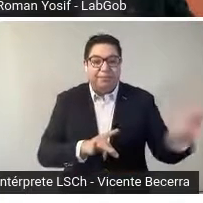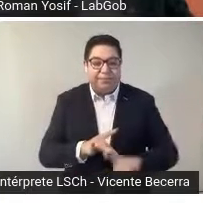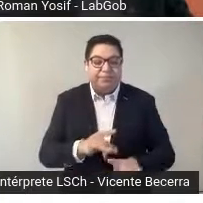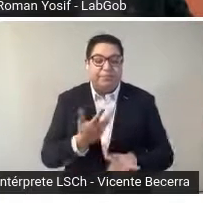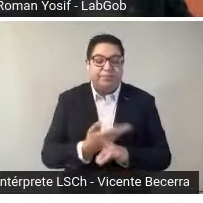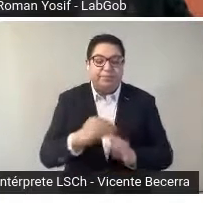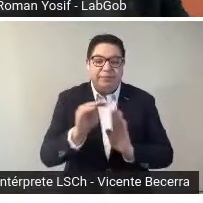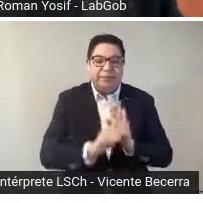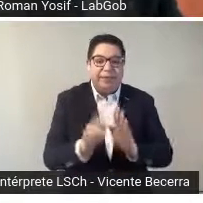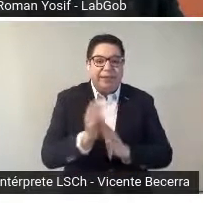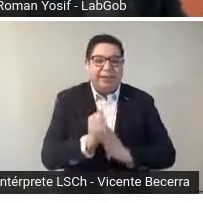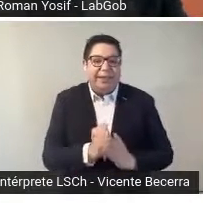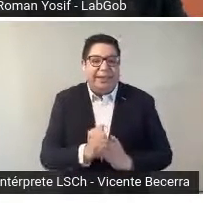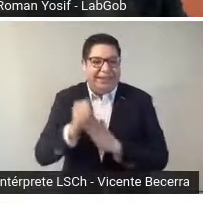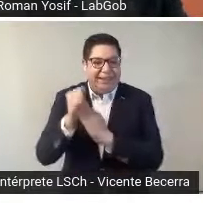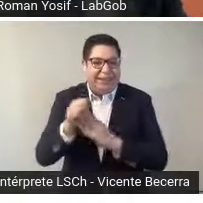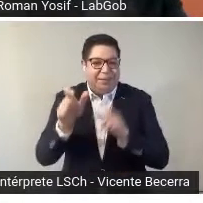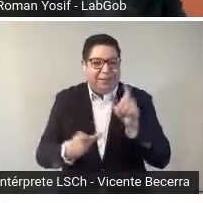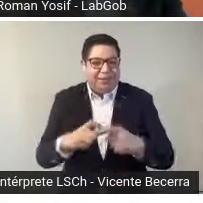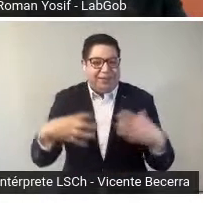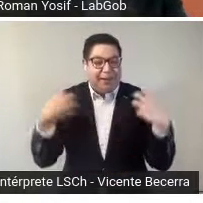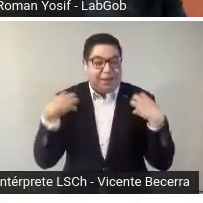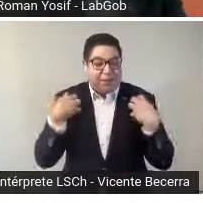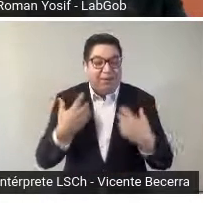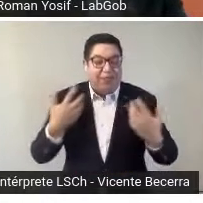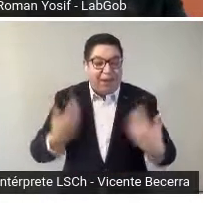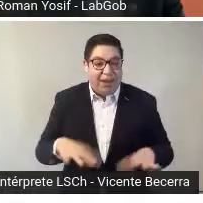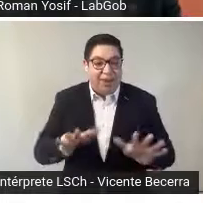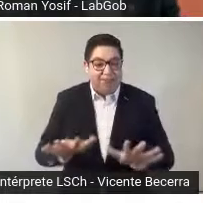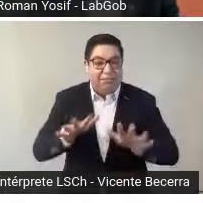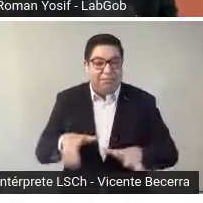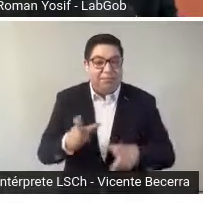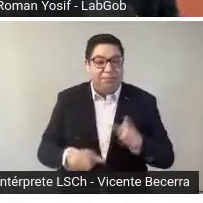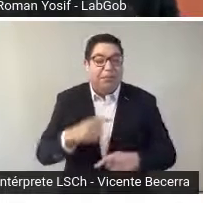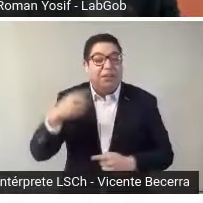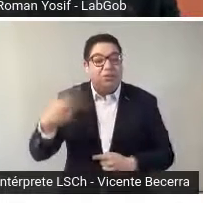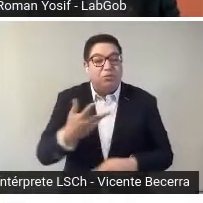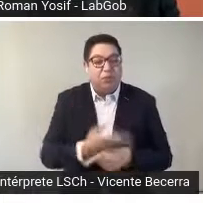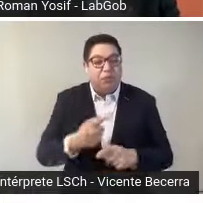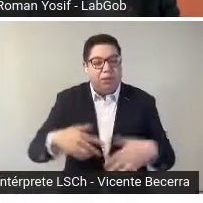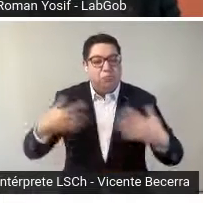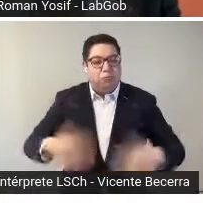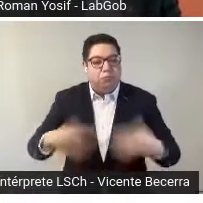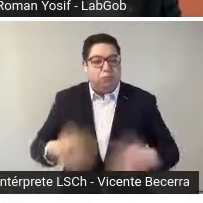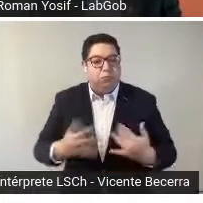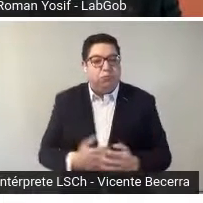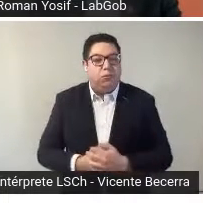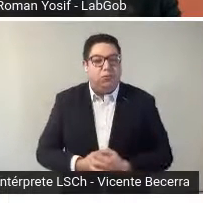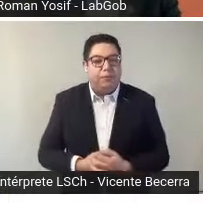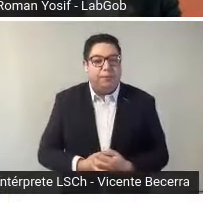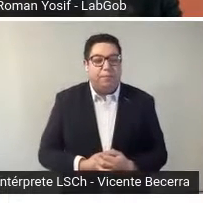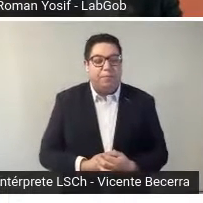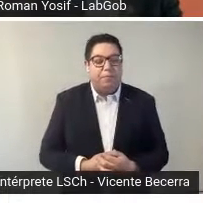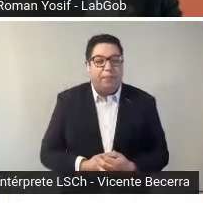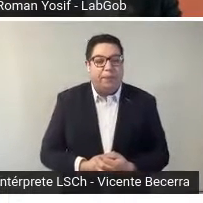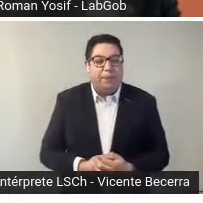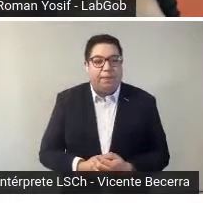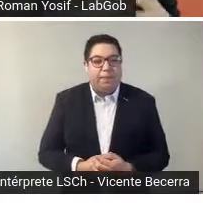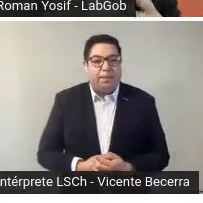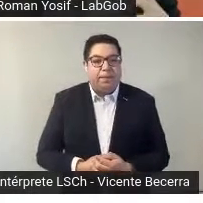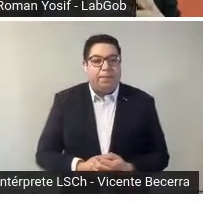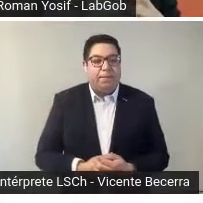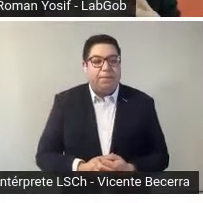grandes lideresas, que en este último tiempo han tenido roles importantes, roles donde han tenido